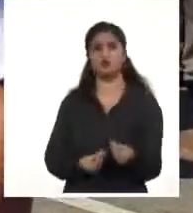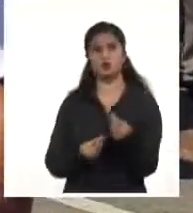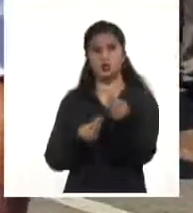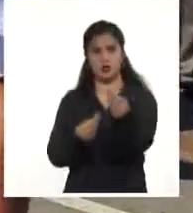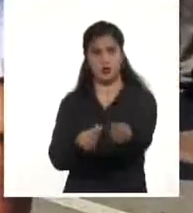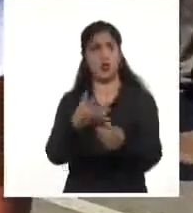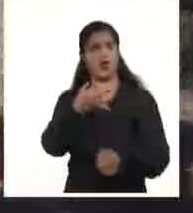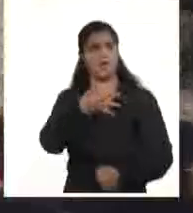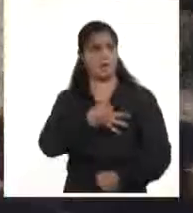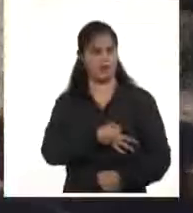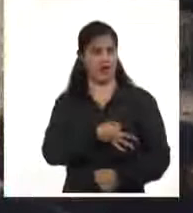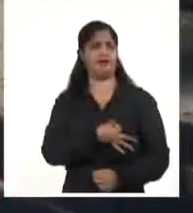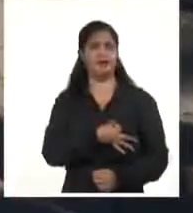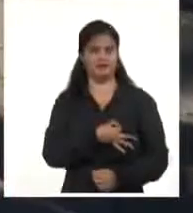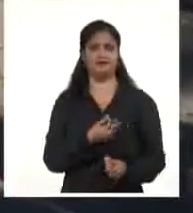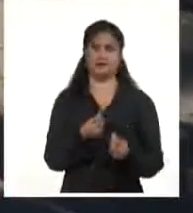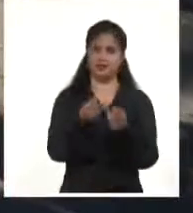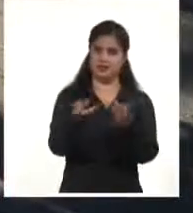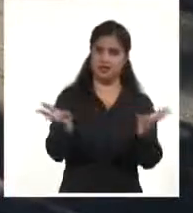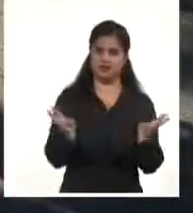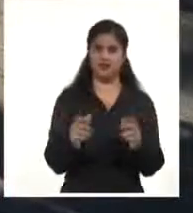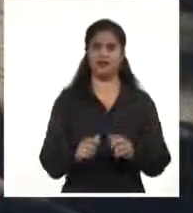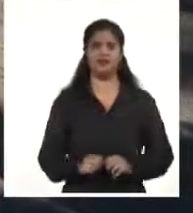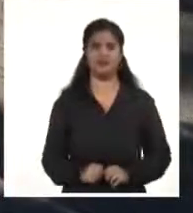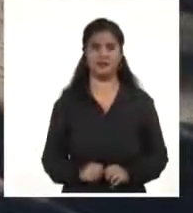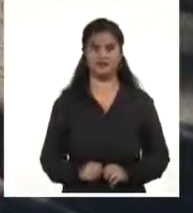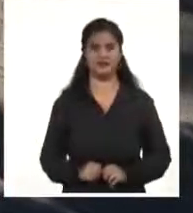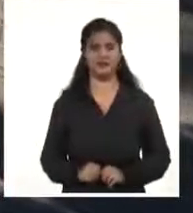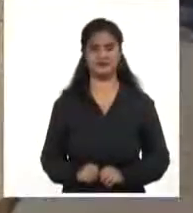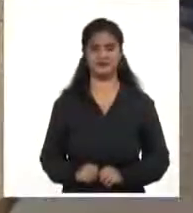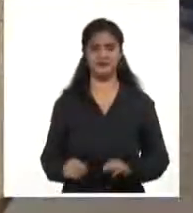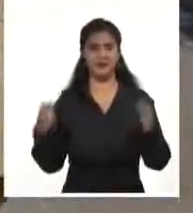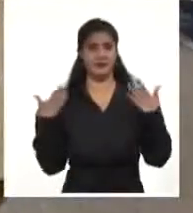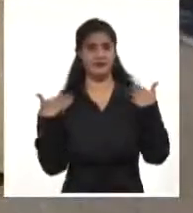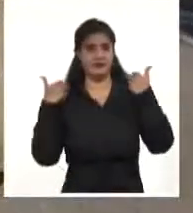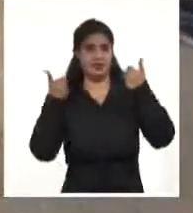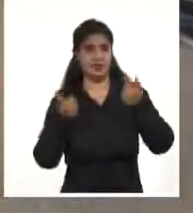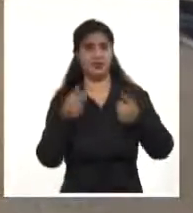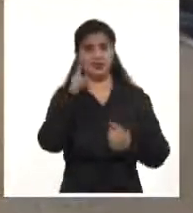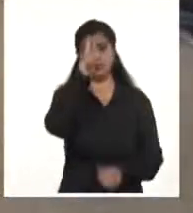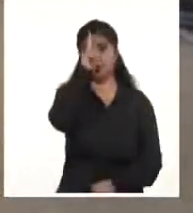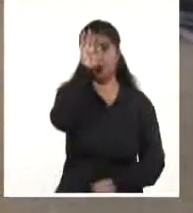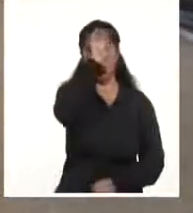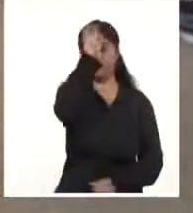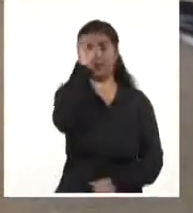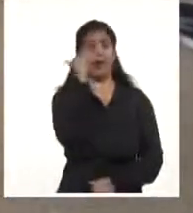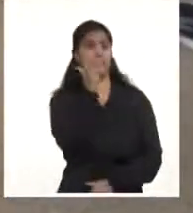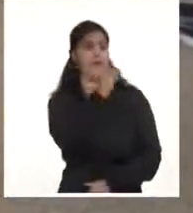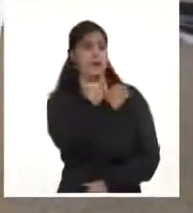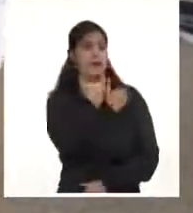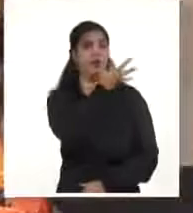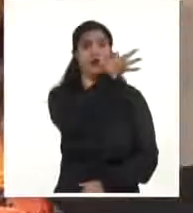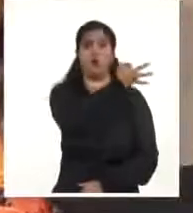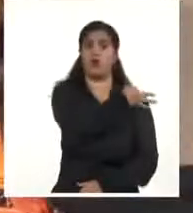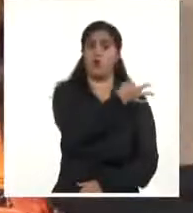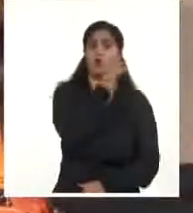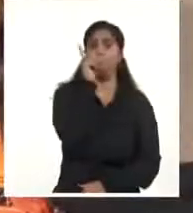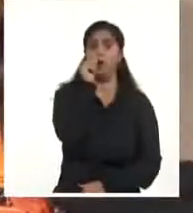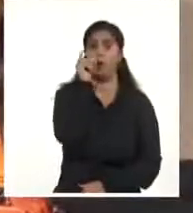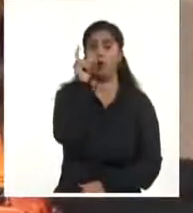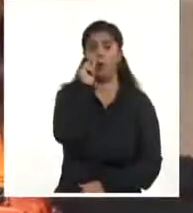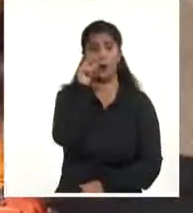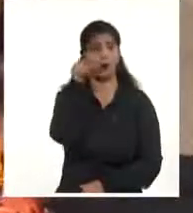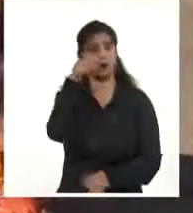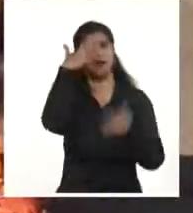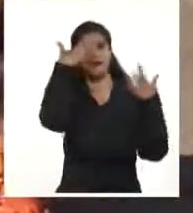las medallas Jesús Menéndez y Hazaña Laboral. El director del Hospital Militar, coronel Juan Carlos Martín Tirado, en